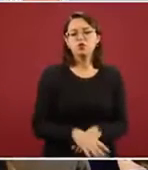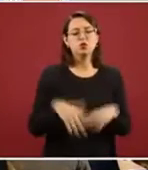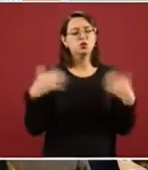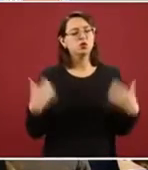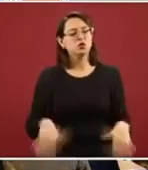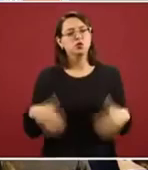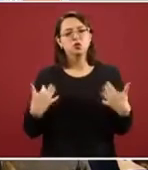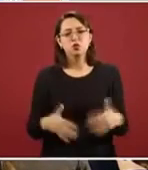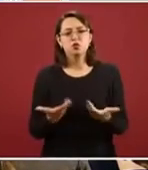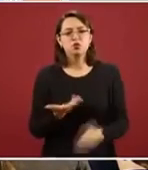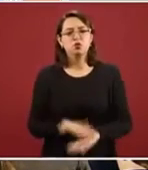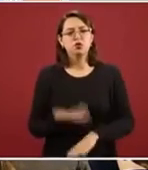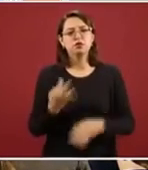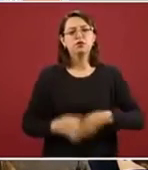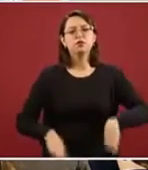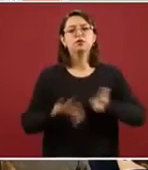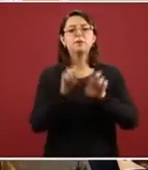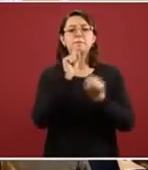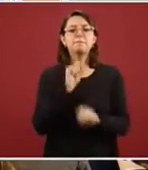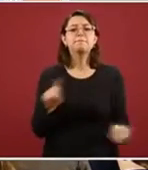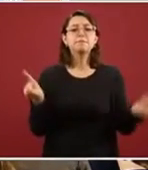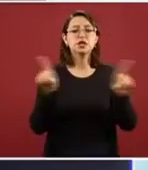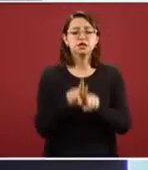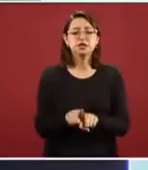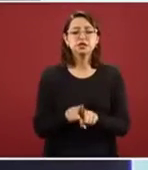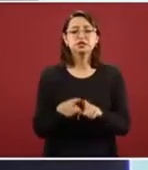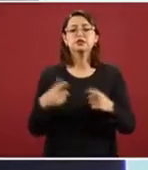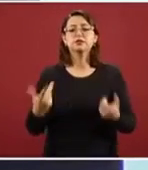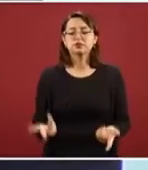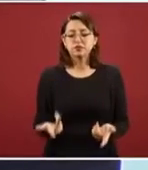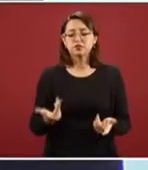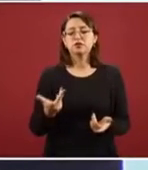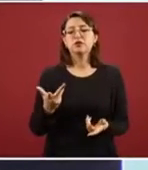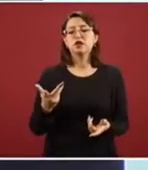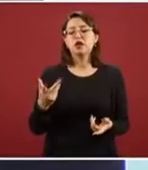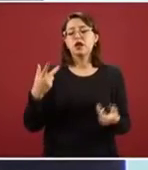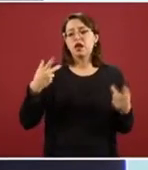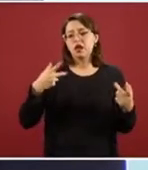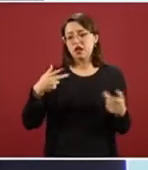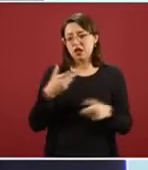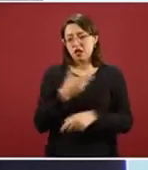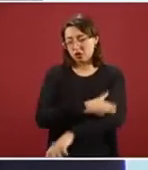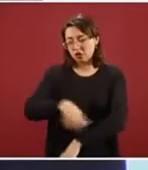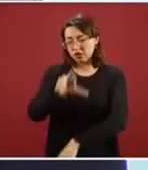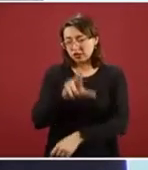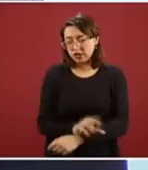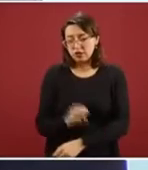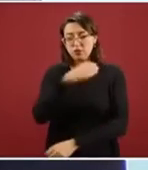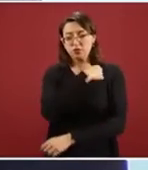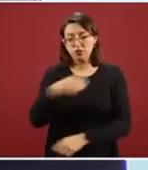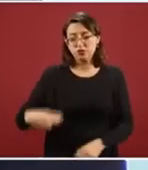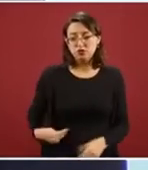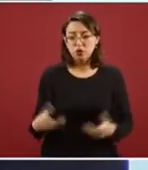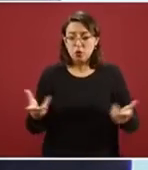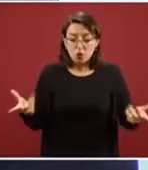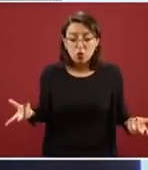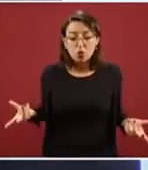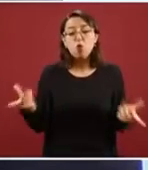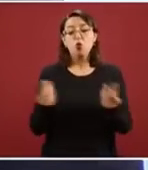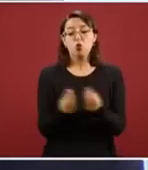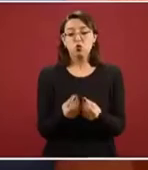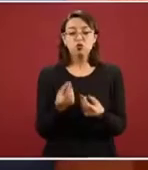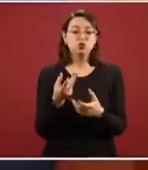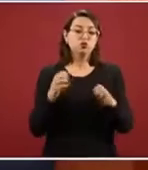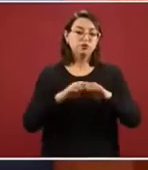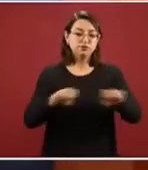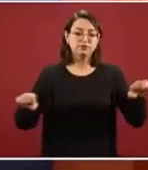trabajo relevante. Lo mismo la tarea de los coordinadores municipales de protección civil, trabajando todos juntos como un